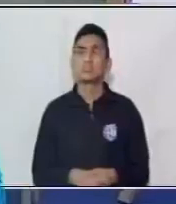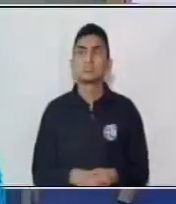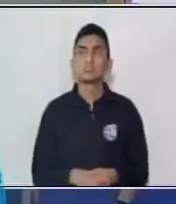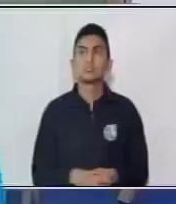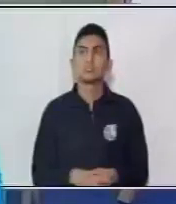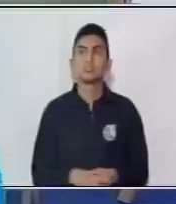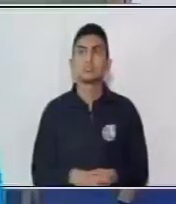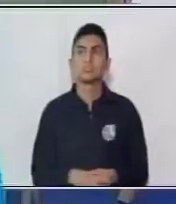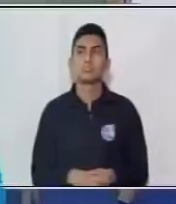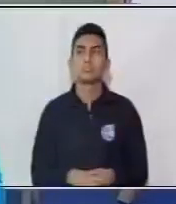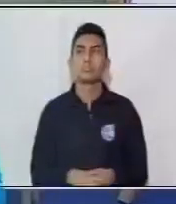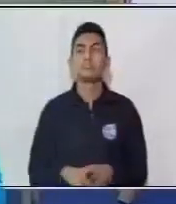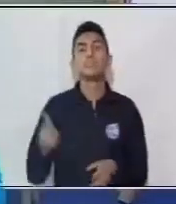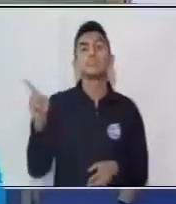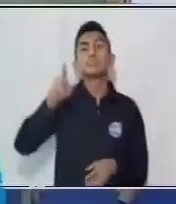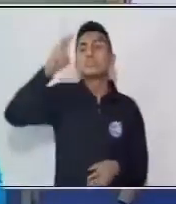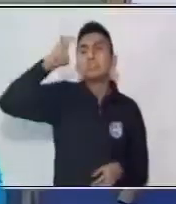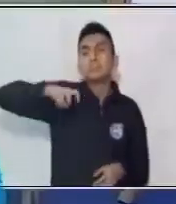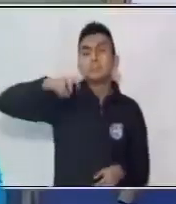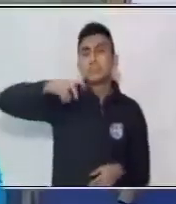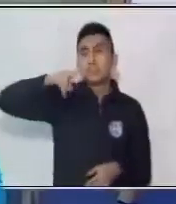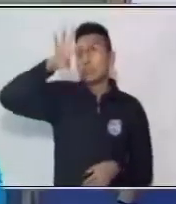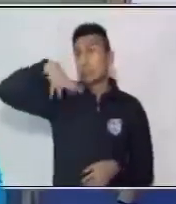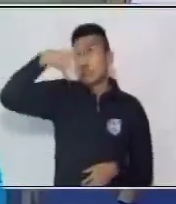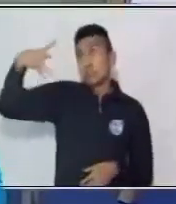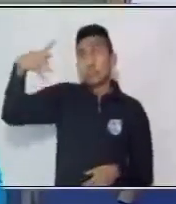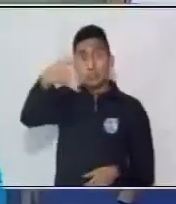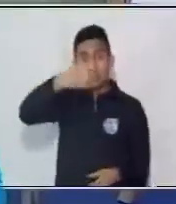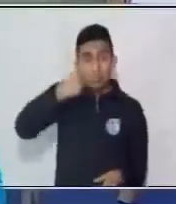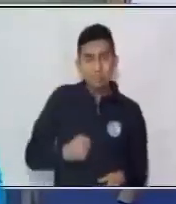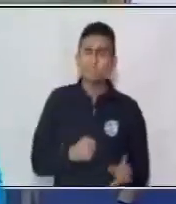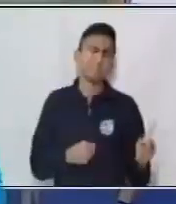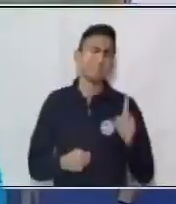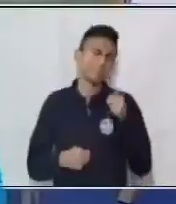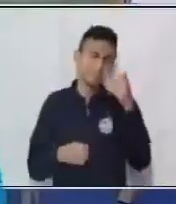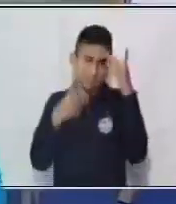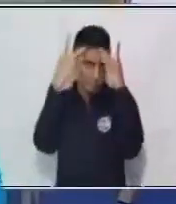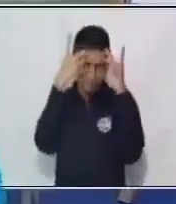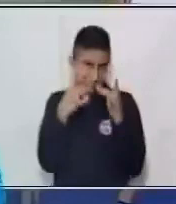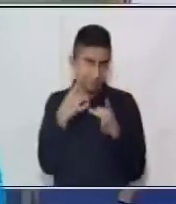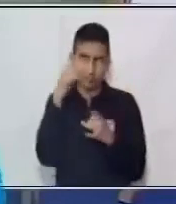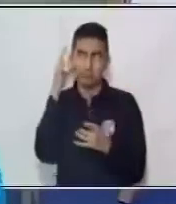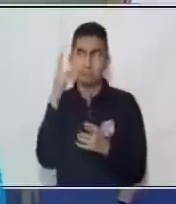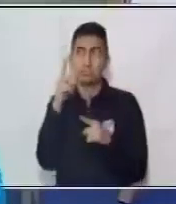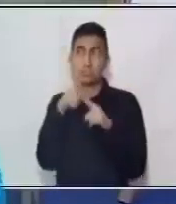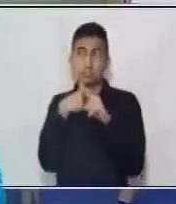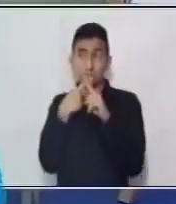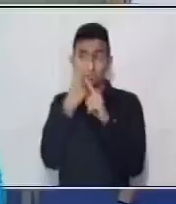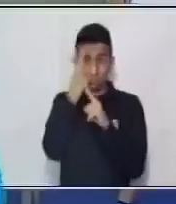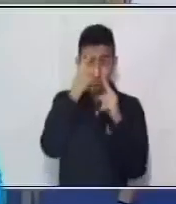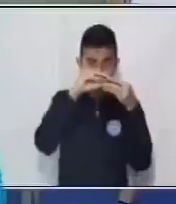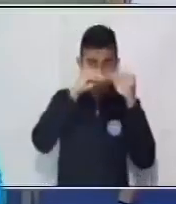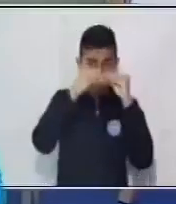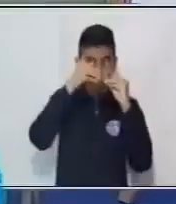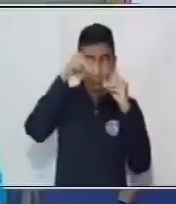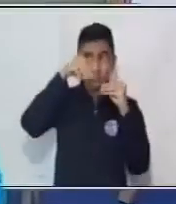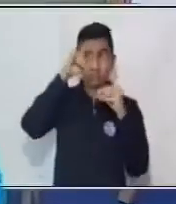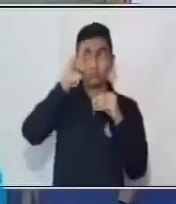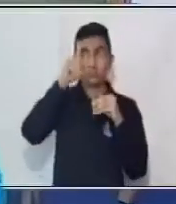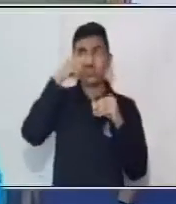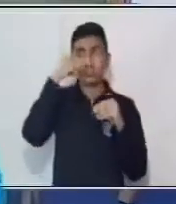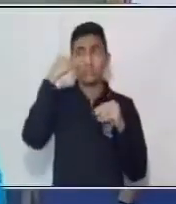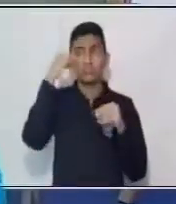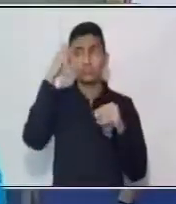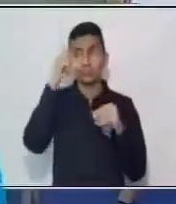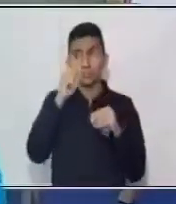No es necesario hacer la tablita si ustedes no lo quieren, porque acá mismo dice que cuando un número es múltiplo del otro, la